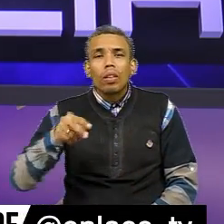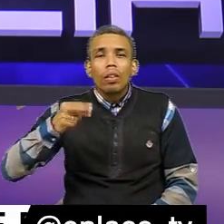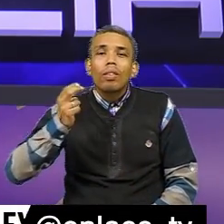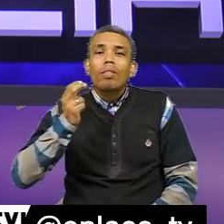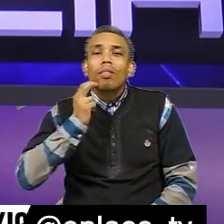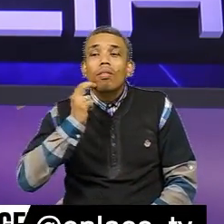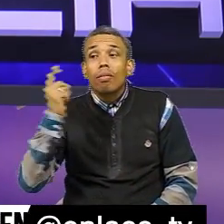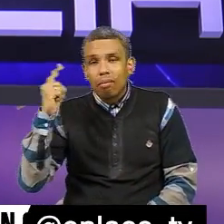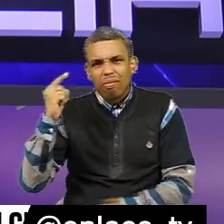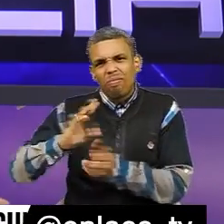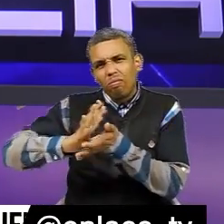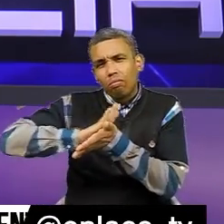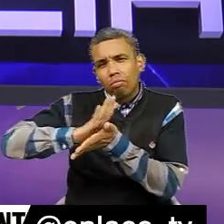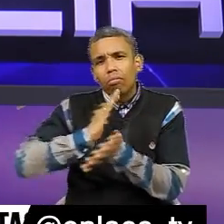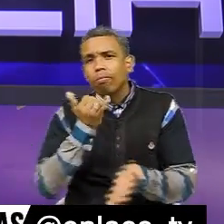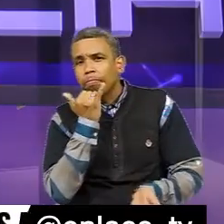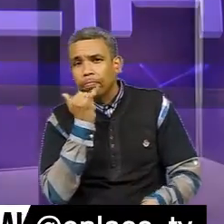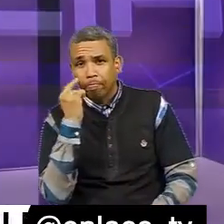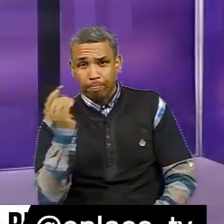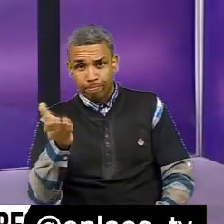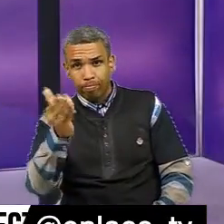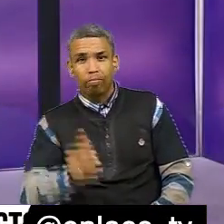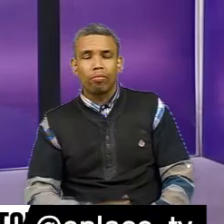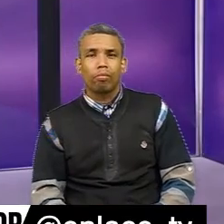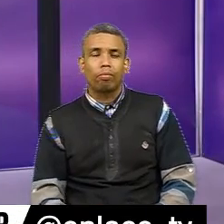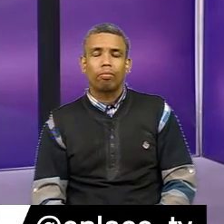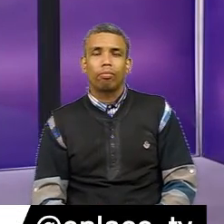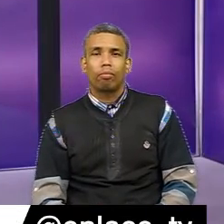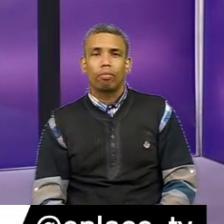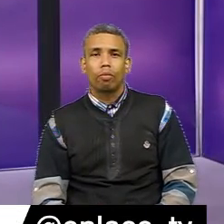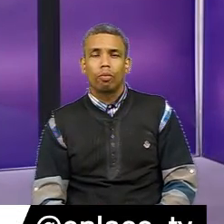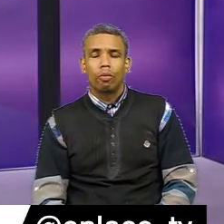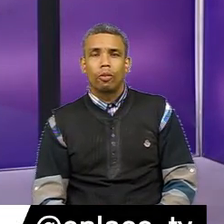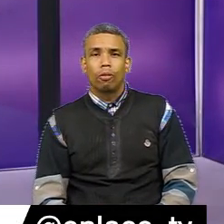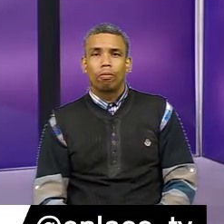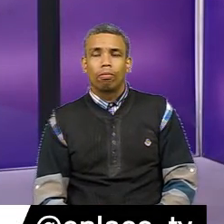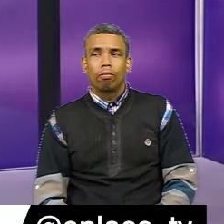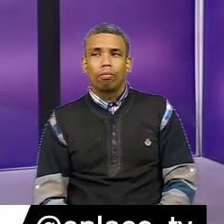nos tiene los detalles. Neila, muy buenas tardes para usted.